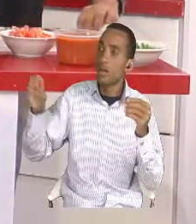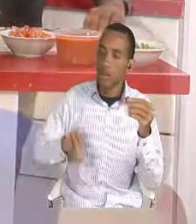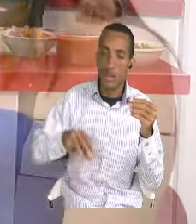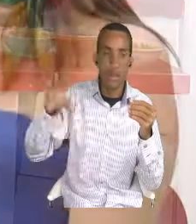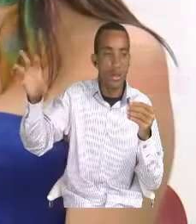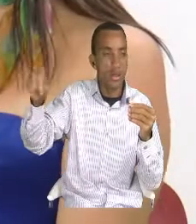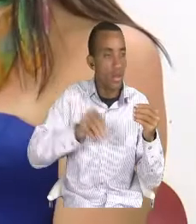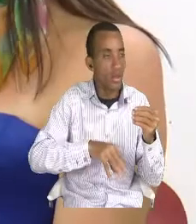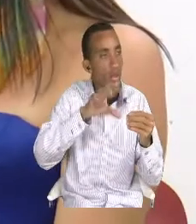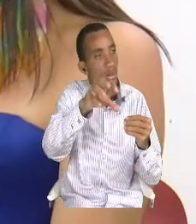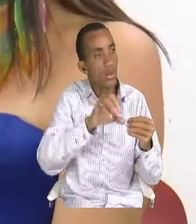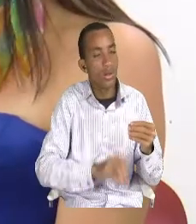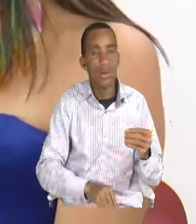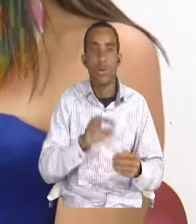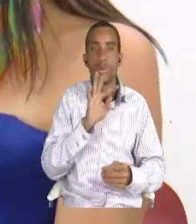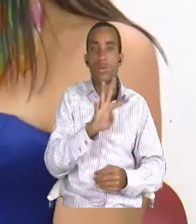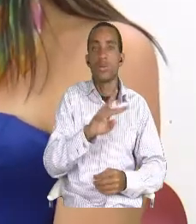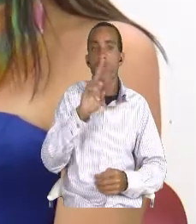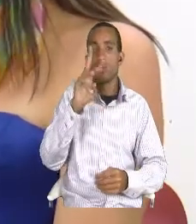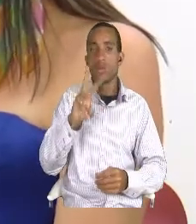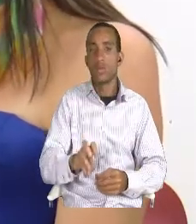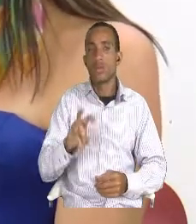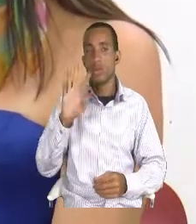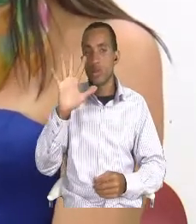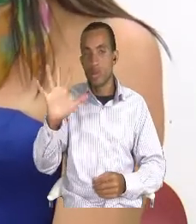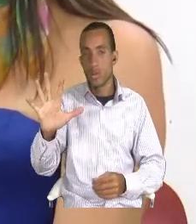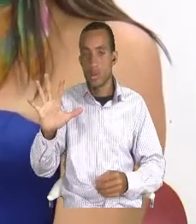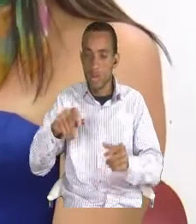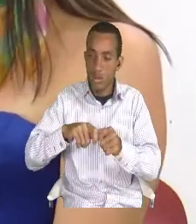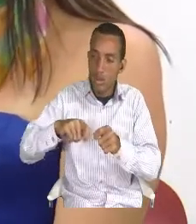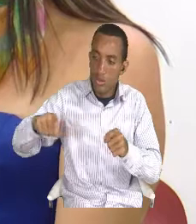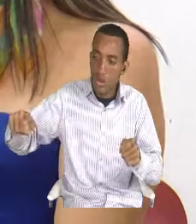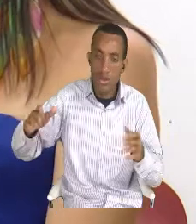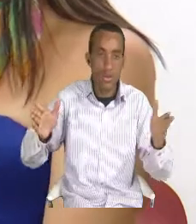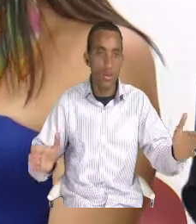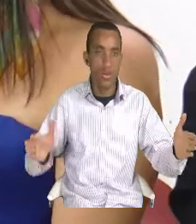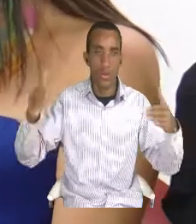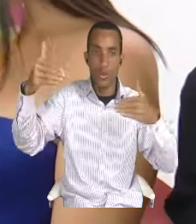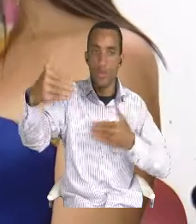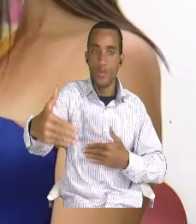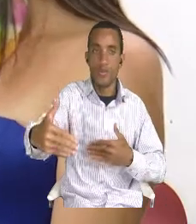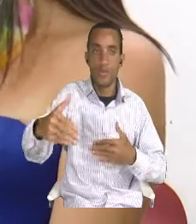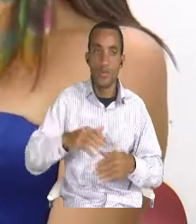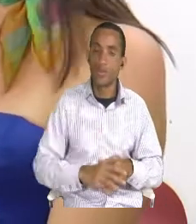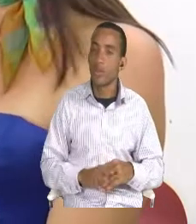sala amplia de venta al público, y